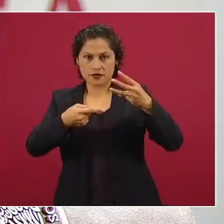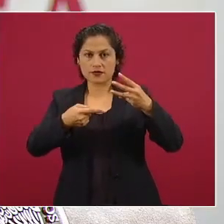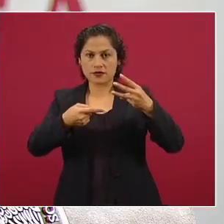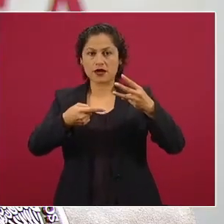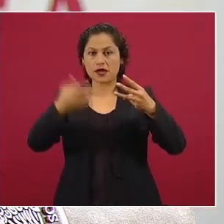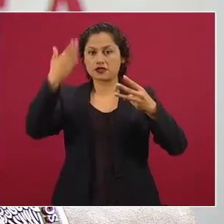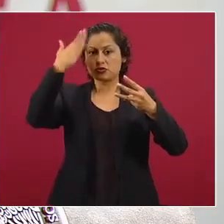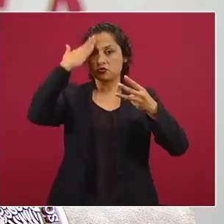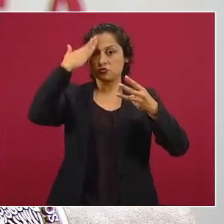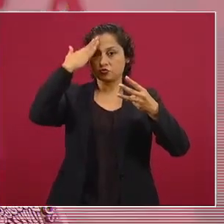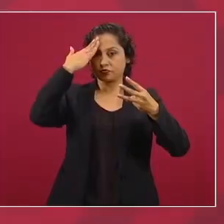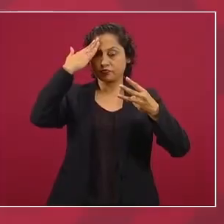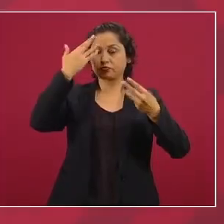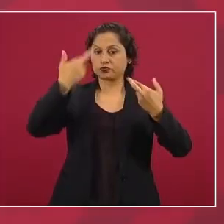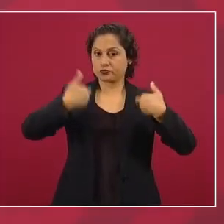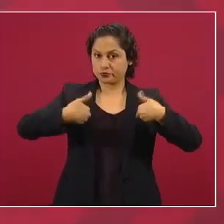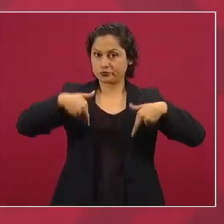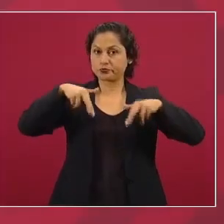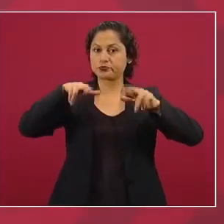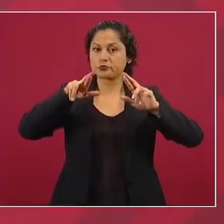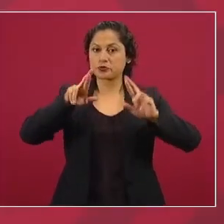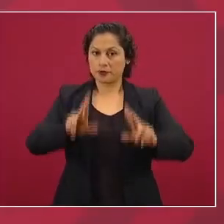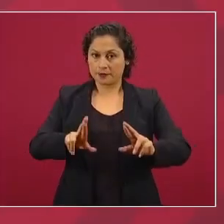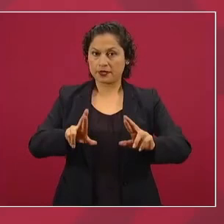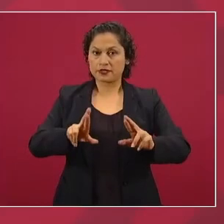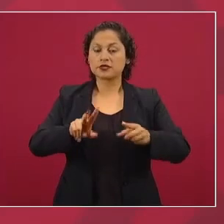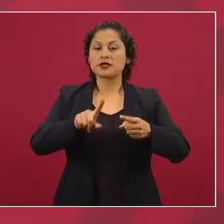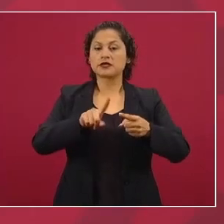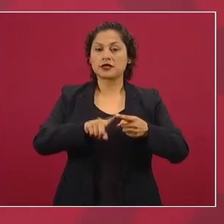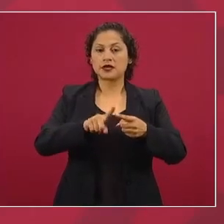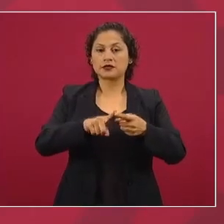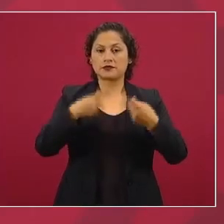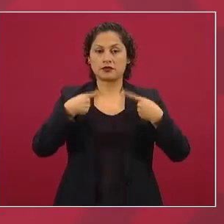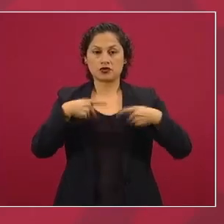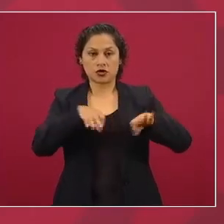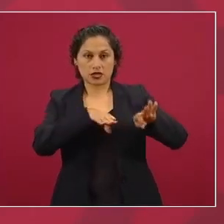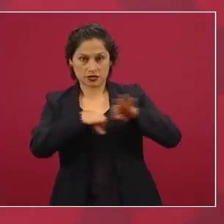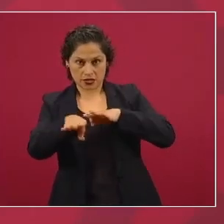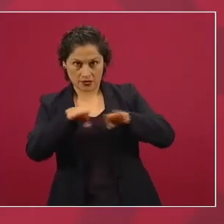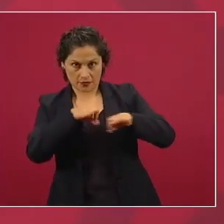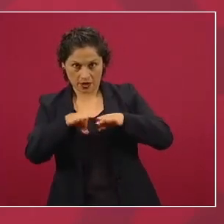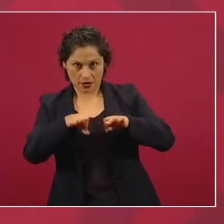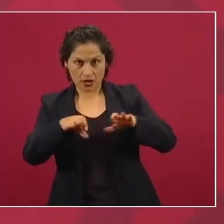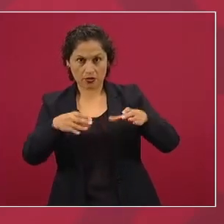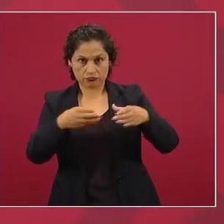tiene representantes del sector obrero,